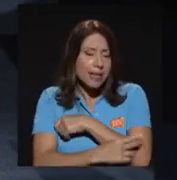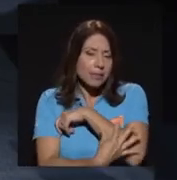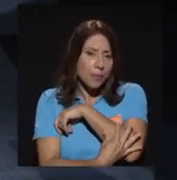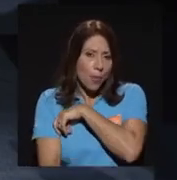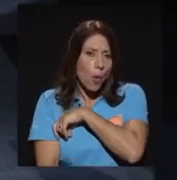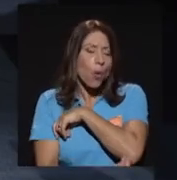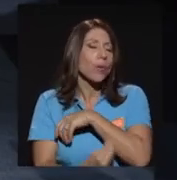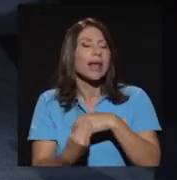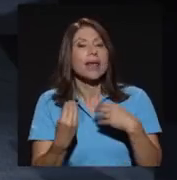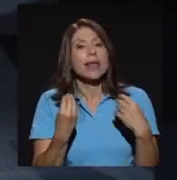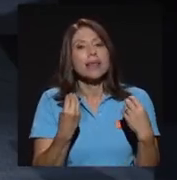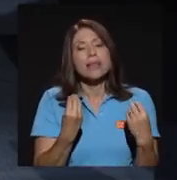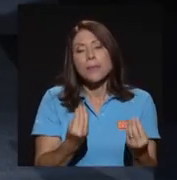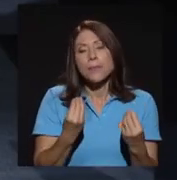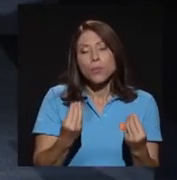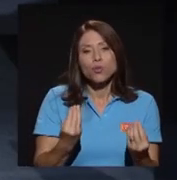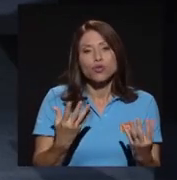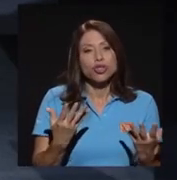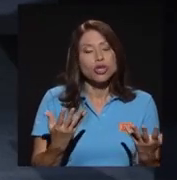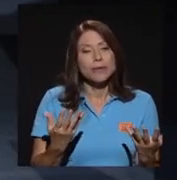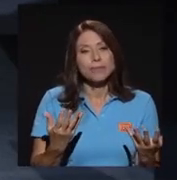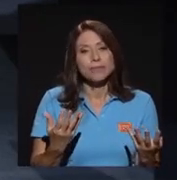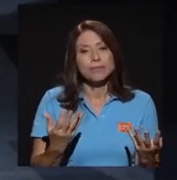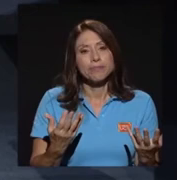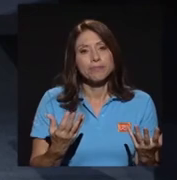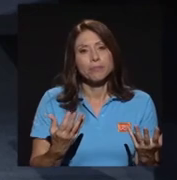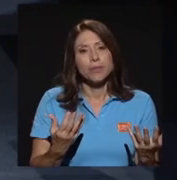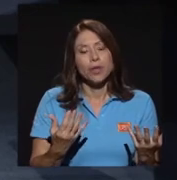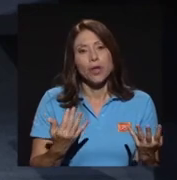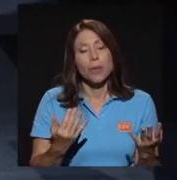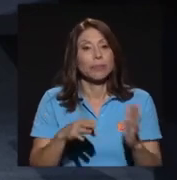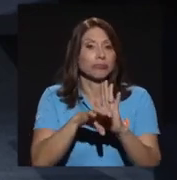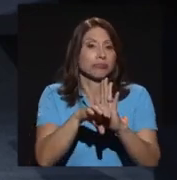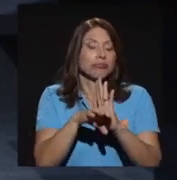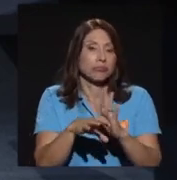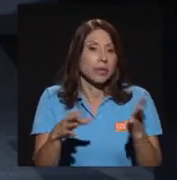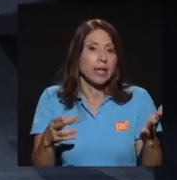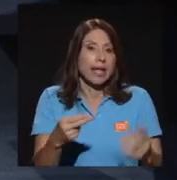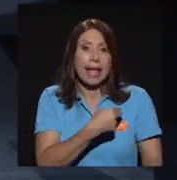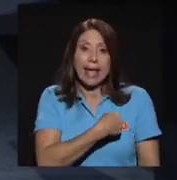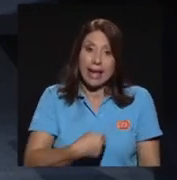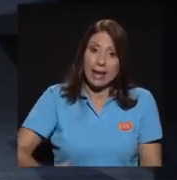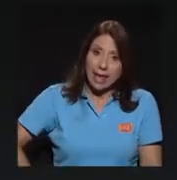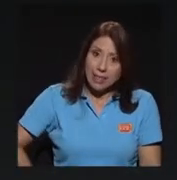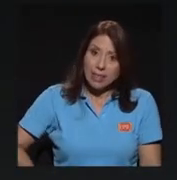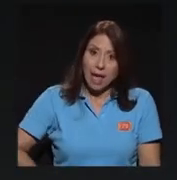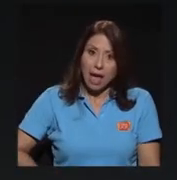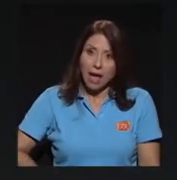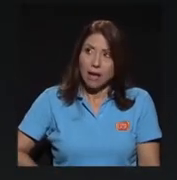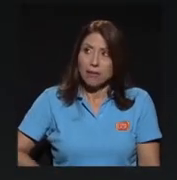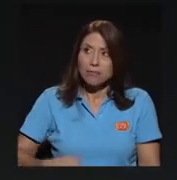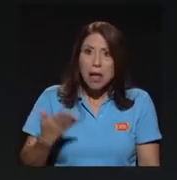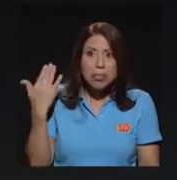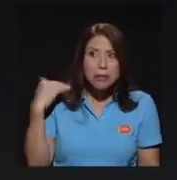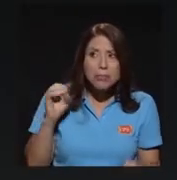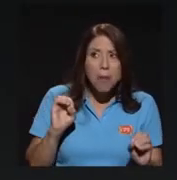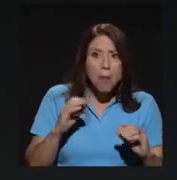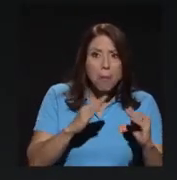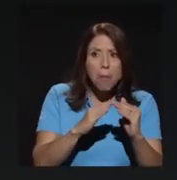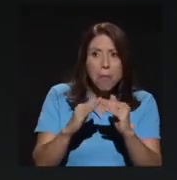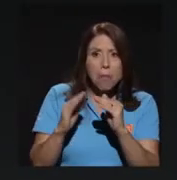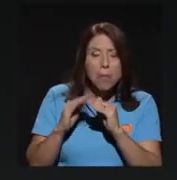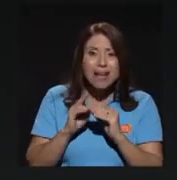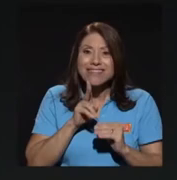mucha de heredia era realmente un cafetal y